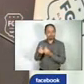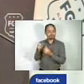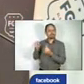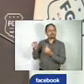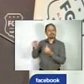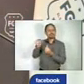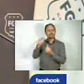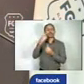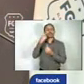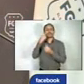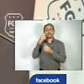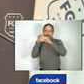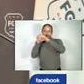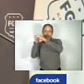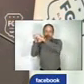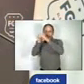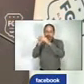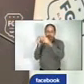en productos financieros,